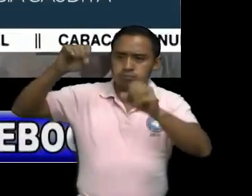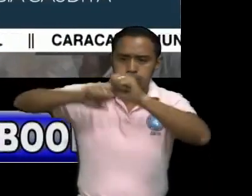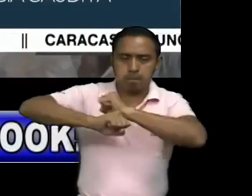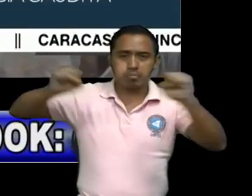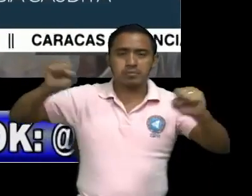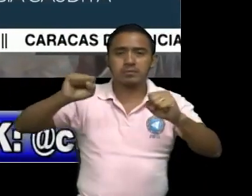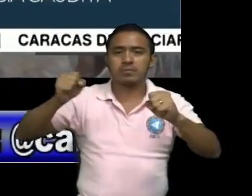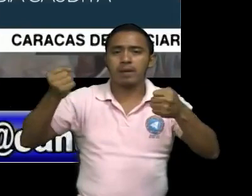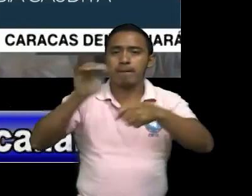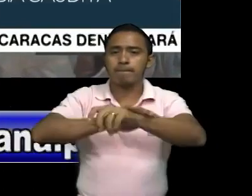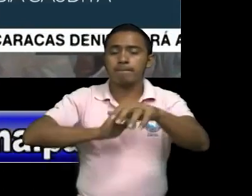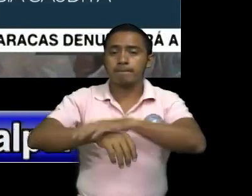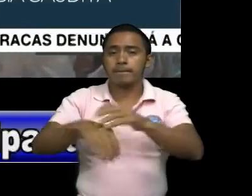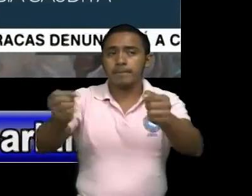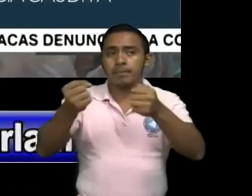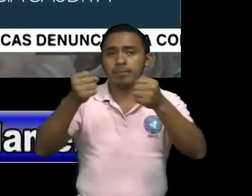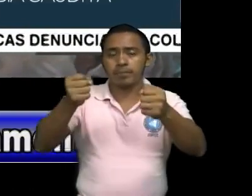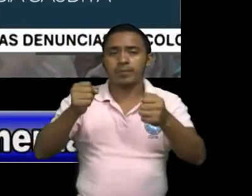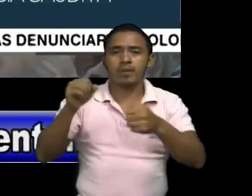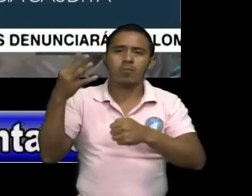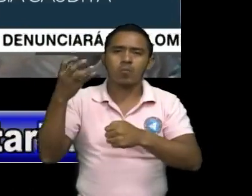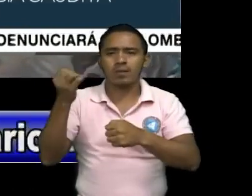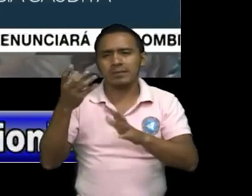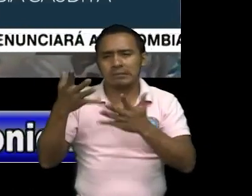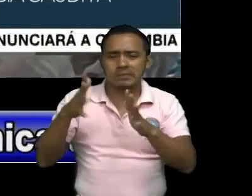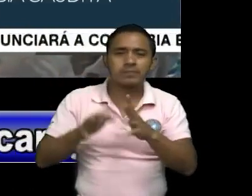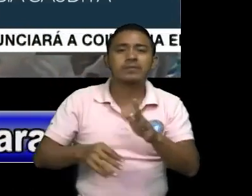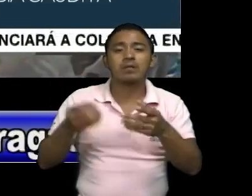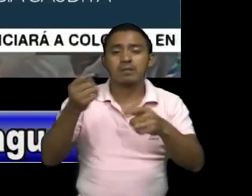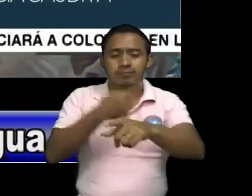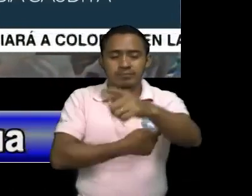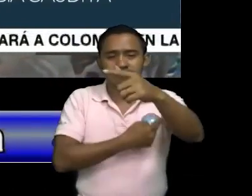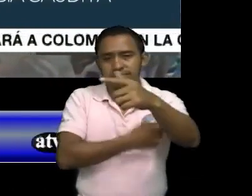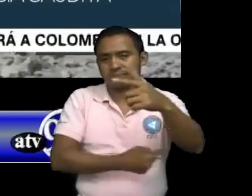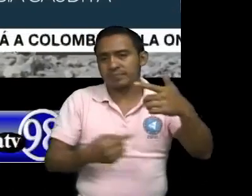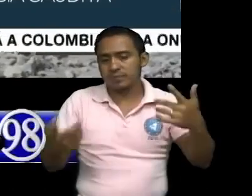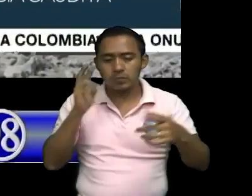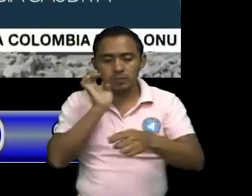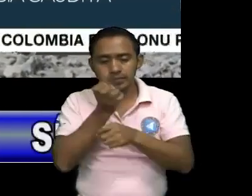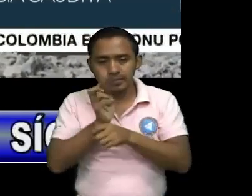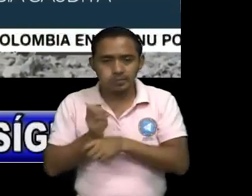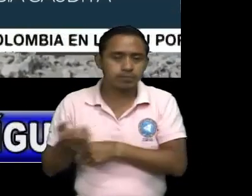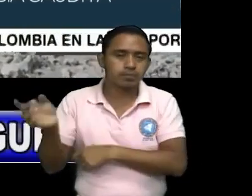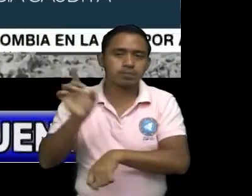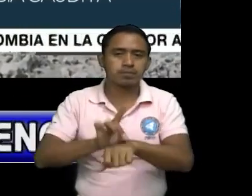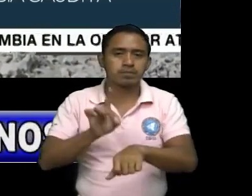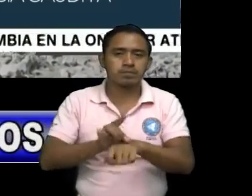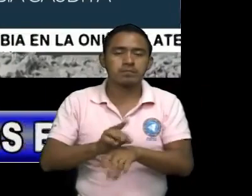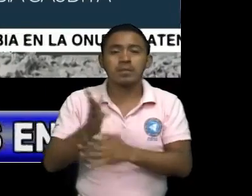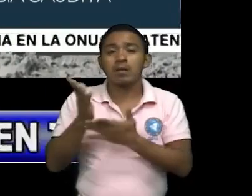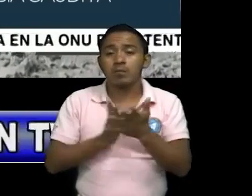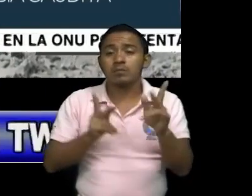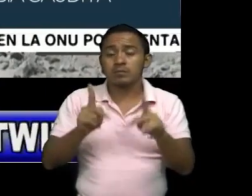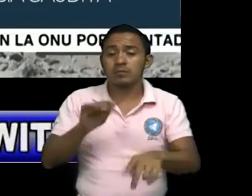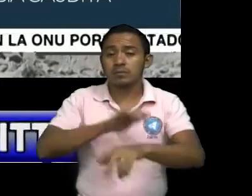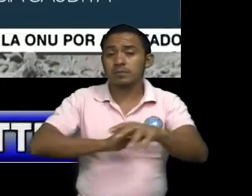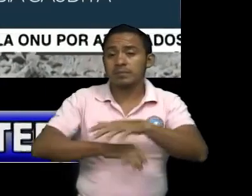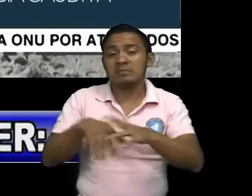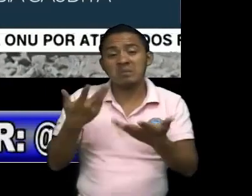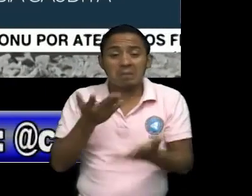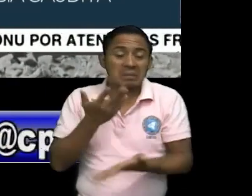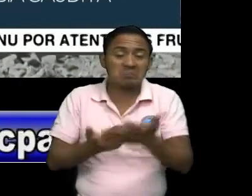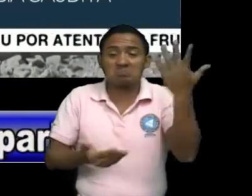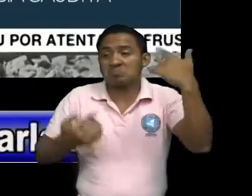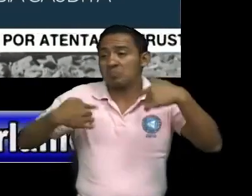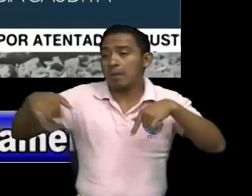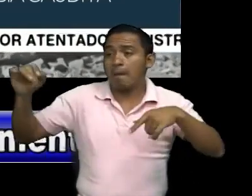de la ciudad de Damar y unas 40 personas están heridas bajo observación médica. Algunos reos podrían haber escapado tras